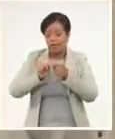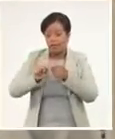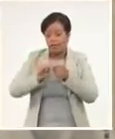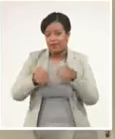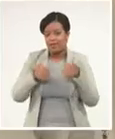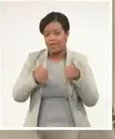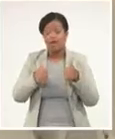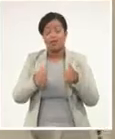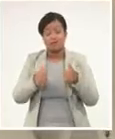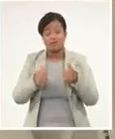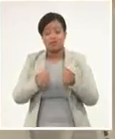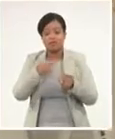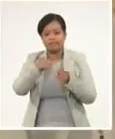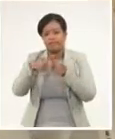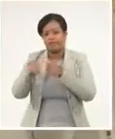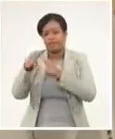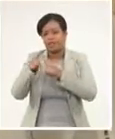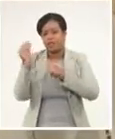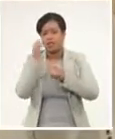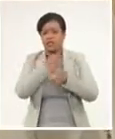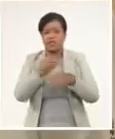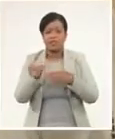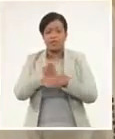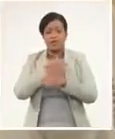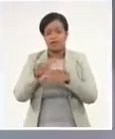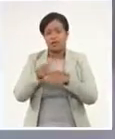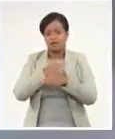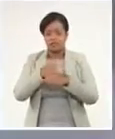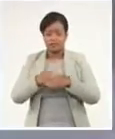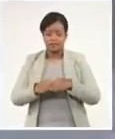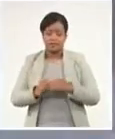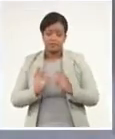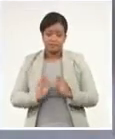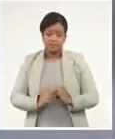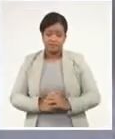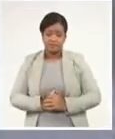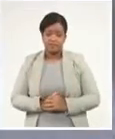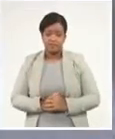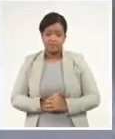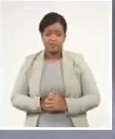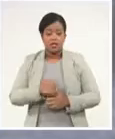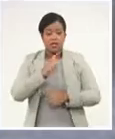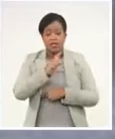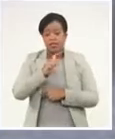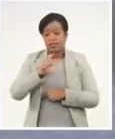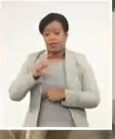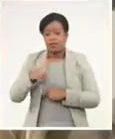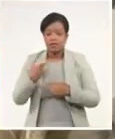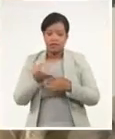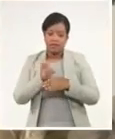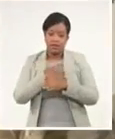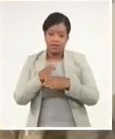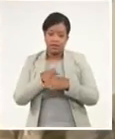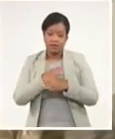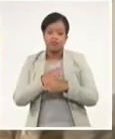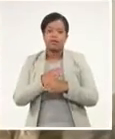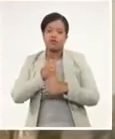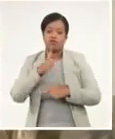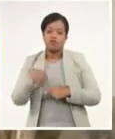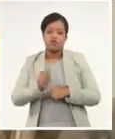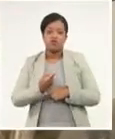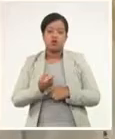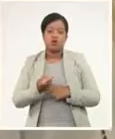tecnológico, un conjunto de materias primas para obtener un producto final. Los envases, bueno, la mayor fuente de envase es la recuperación que nosotros